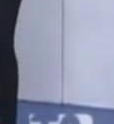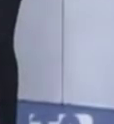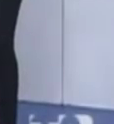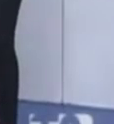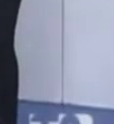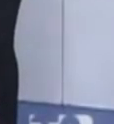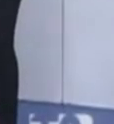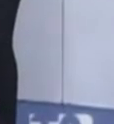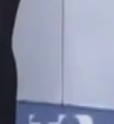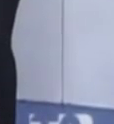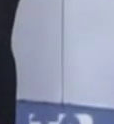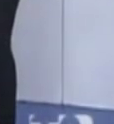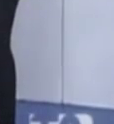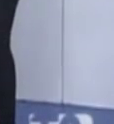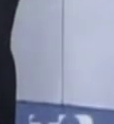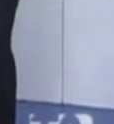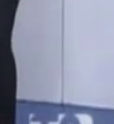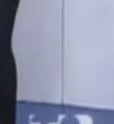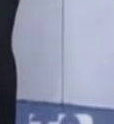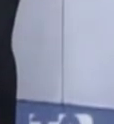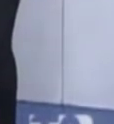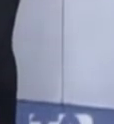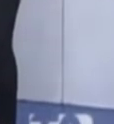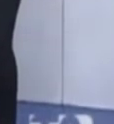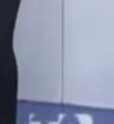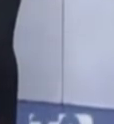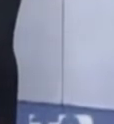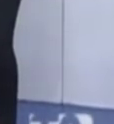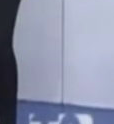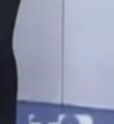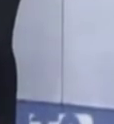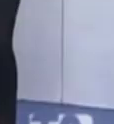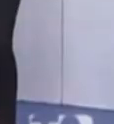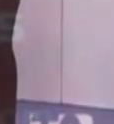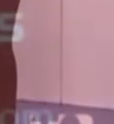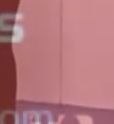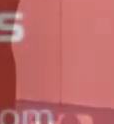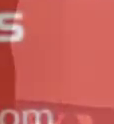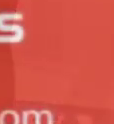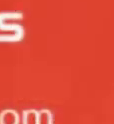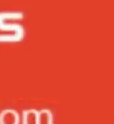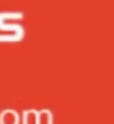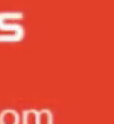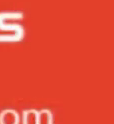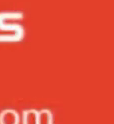por haber estado junto a nosotros toda esta semana en el Mediodía Más Información. Aquí culminamos.